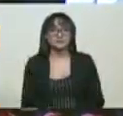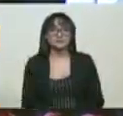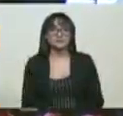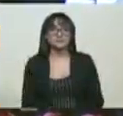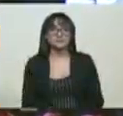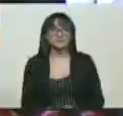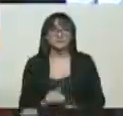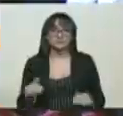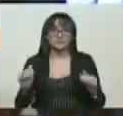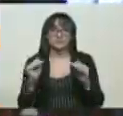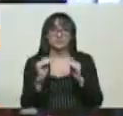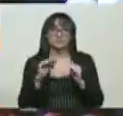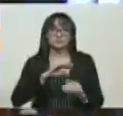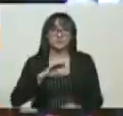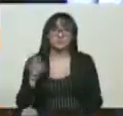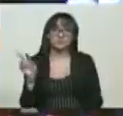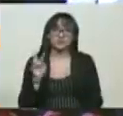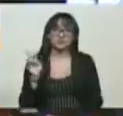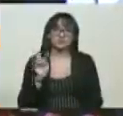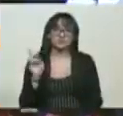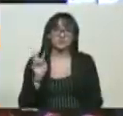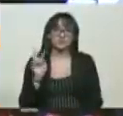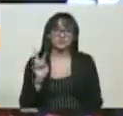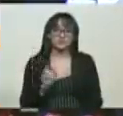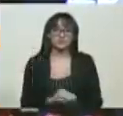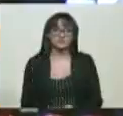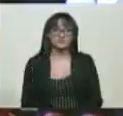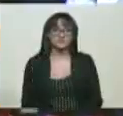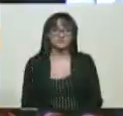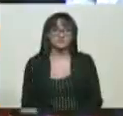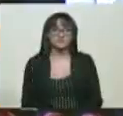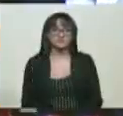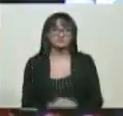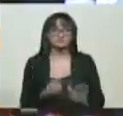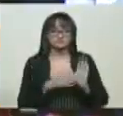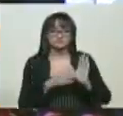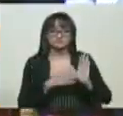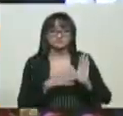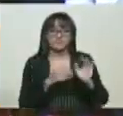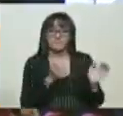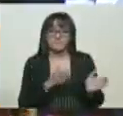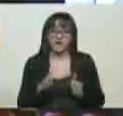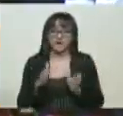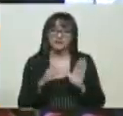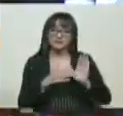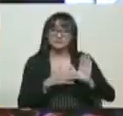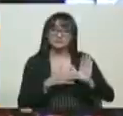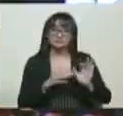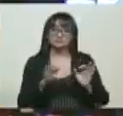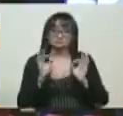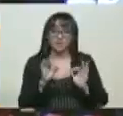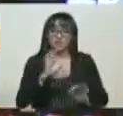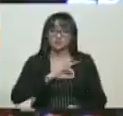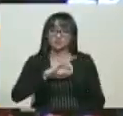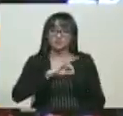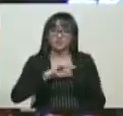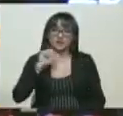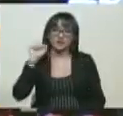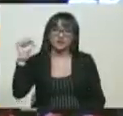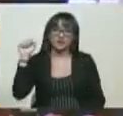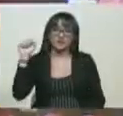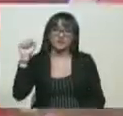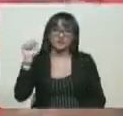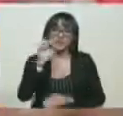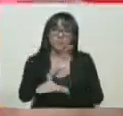soberana de Venezuela. Con este plan vamos a consolidar el socialismo y